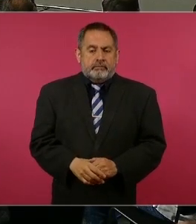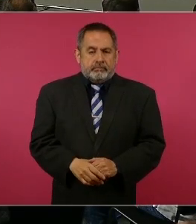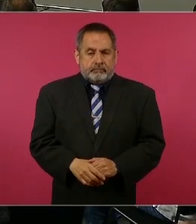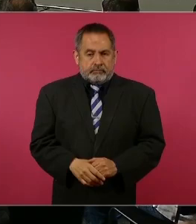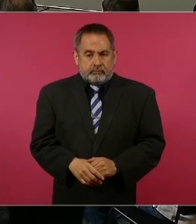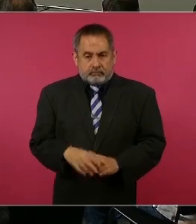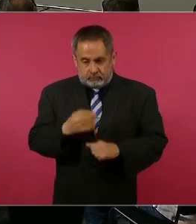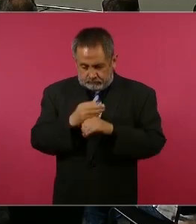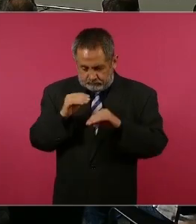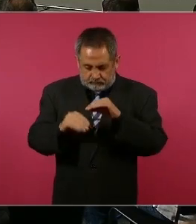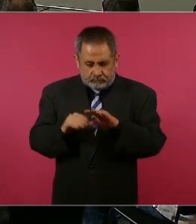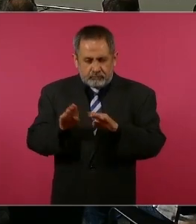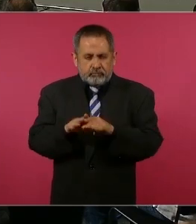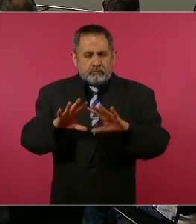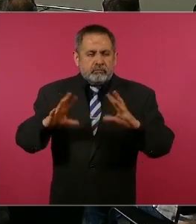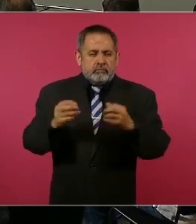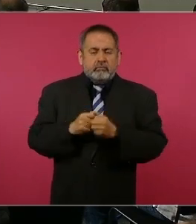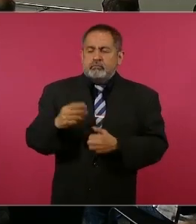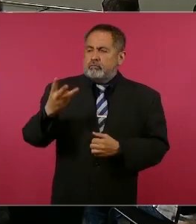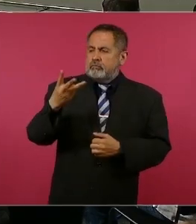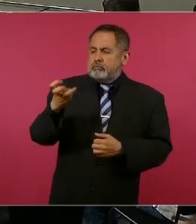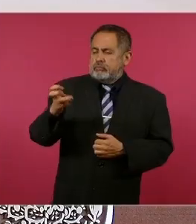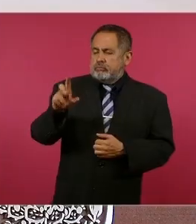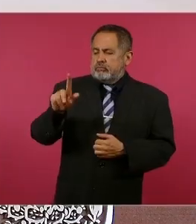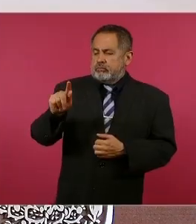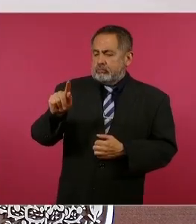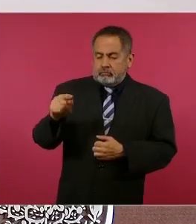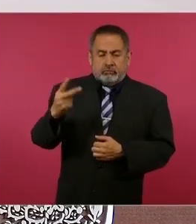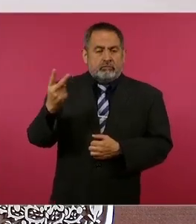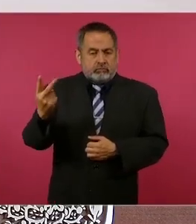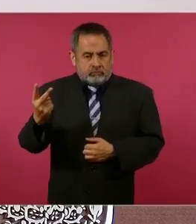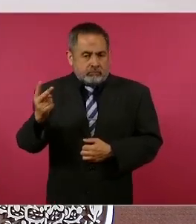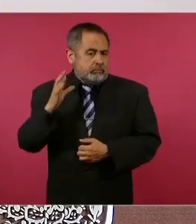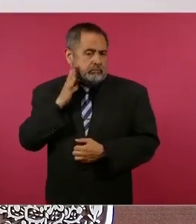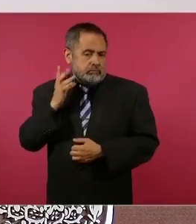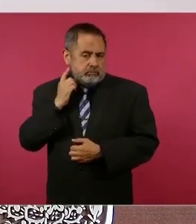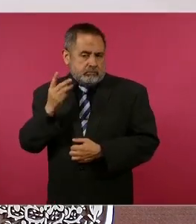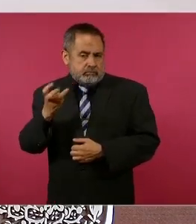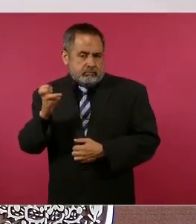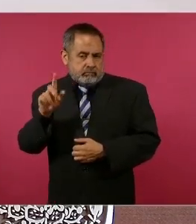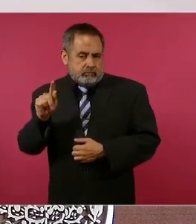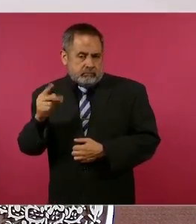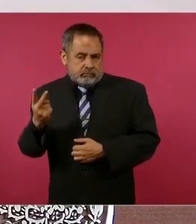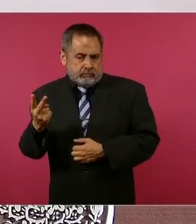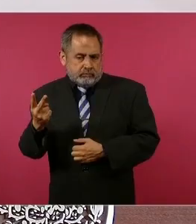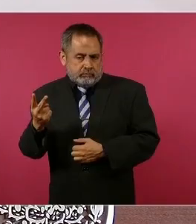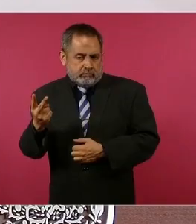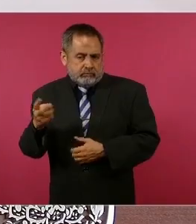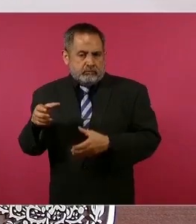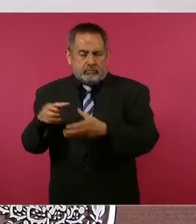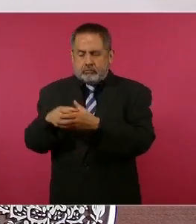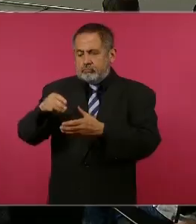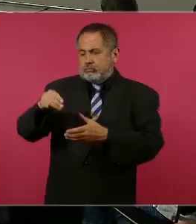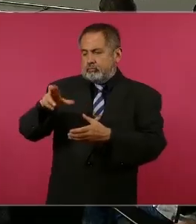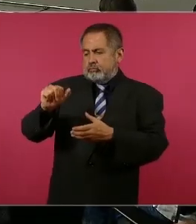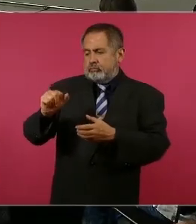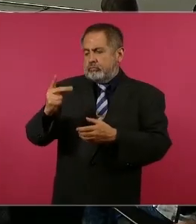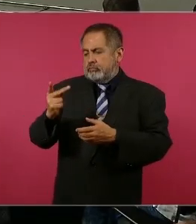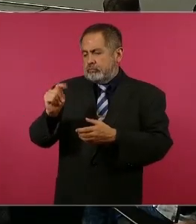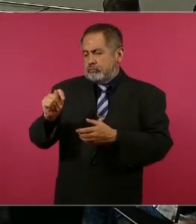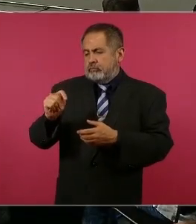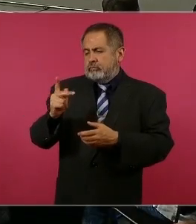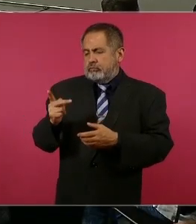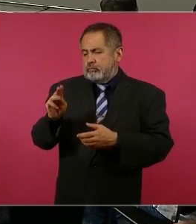Estamos hablando de 372 en el caso de la Cámara de Diputados por la coalición